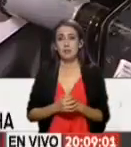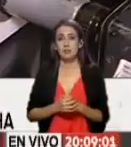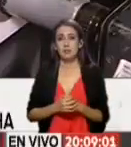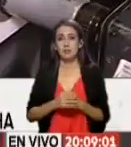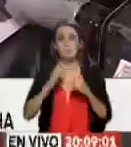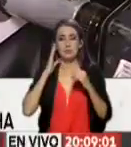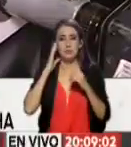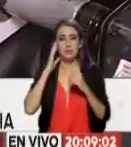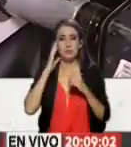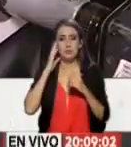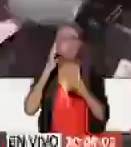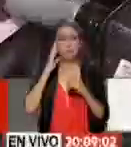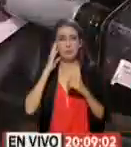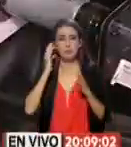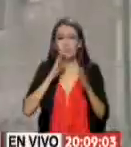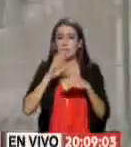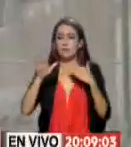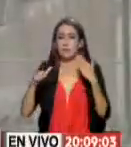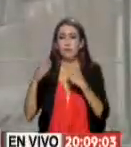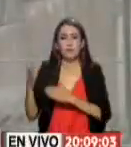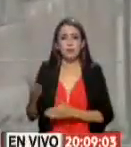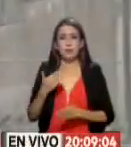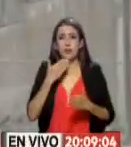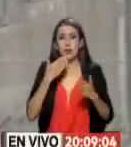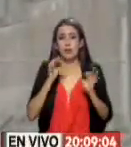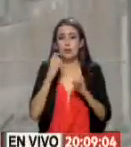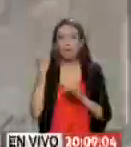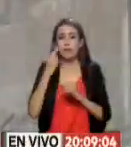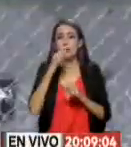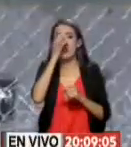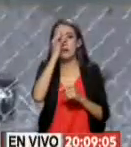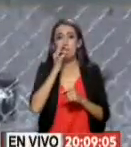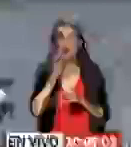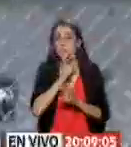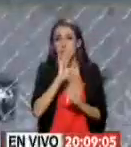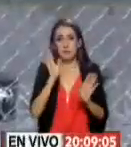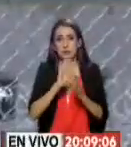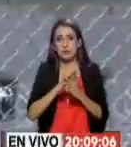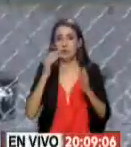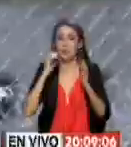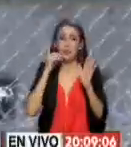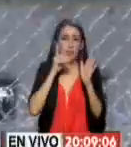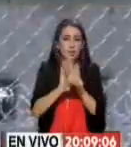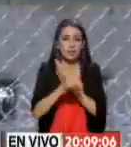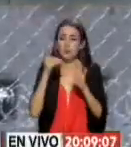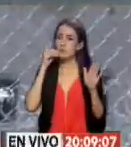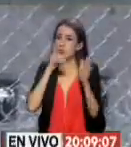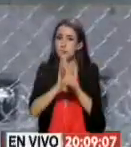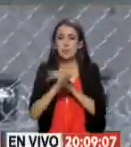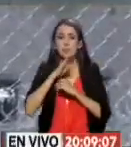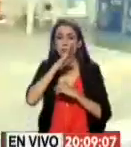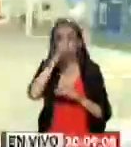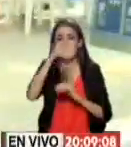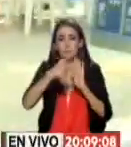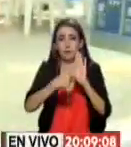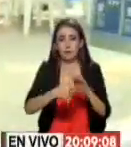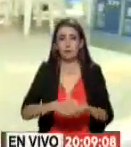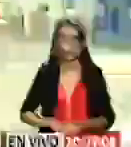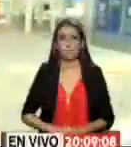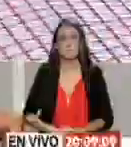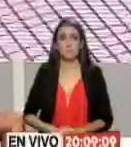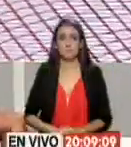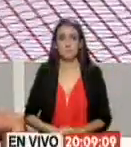un referente, no una estadística. Hace un llamado a no callar y a la no impunidad ante este tipo de delitos. Valeria Villarroel,